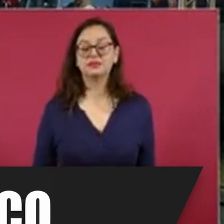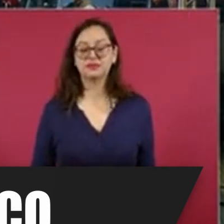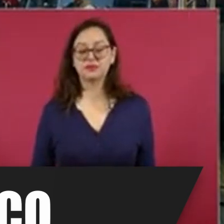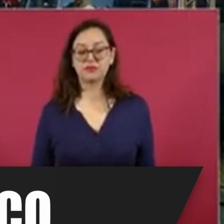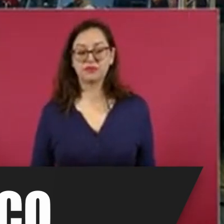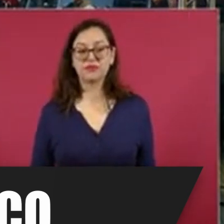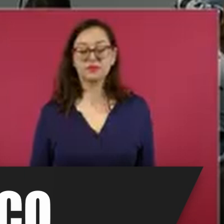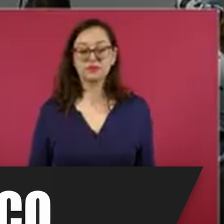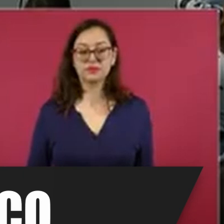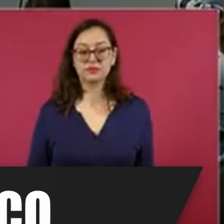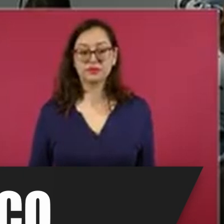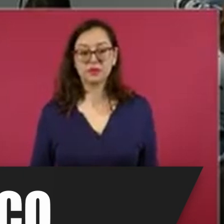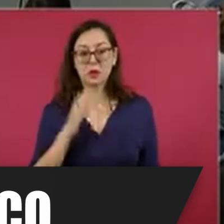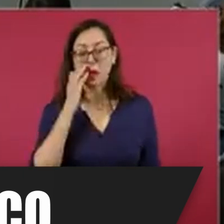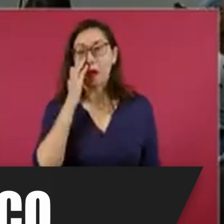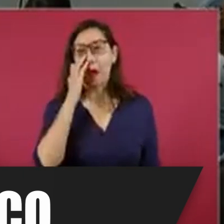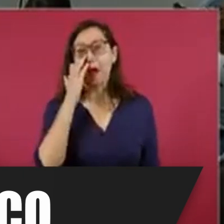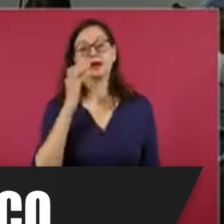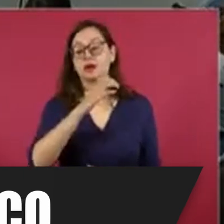¿Eh? Ah, que no se terminó.